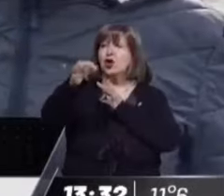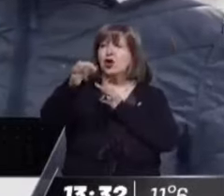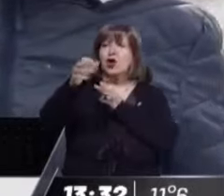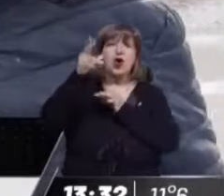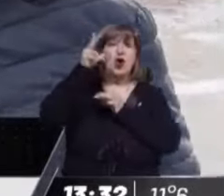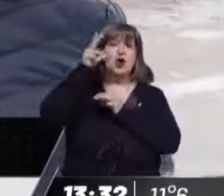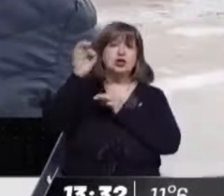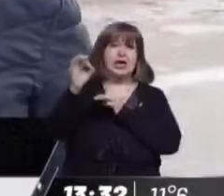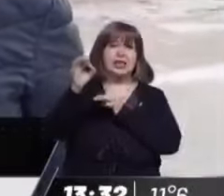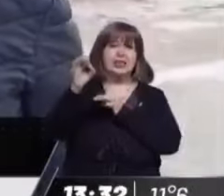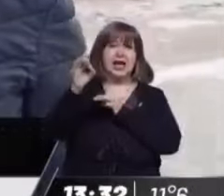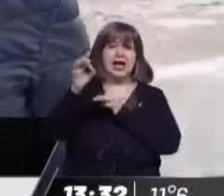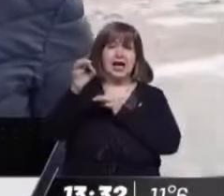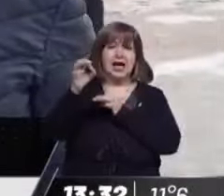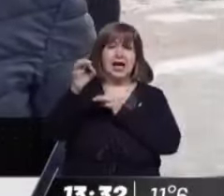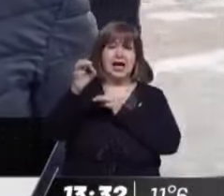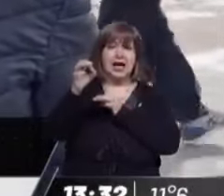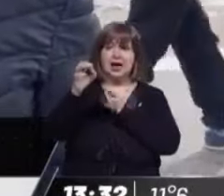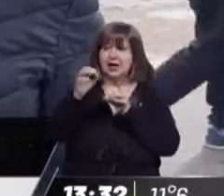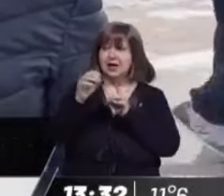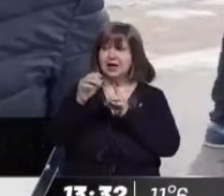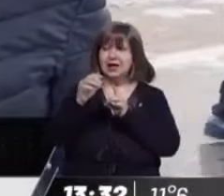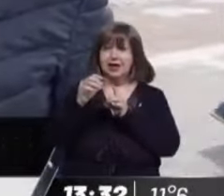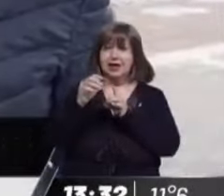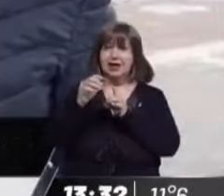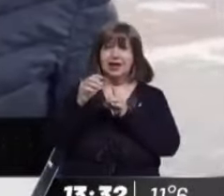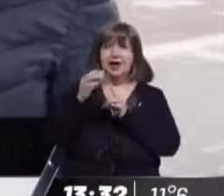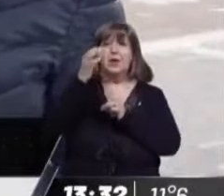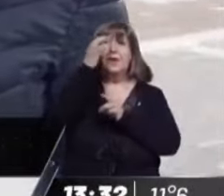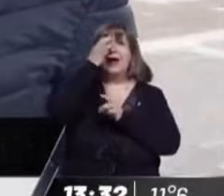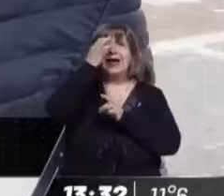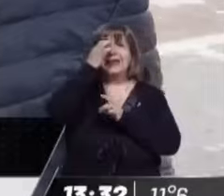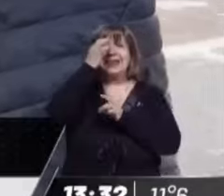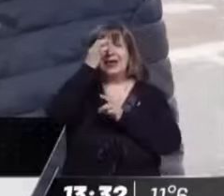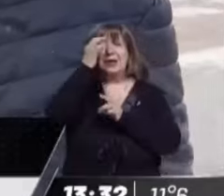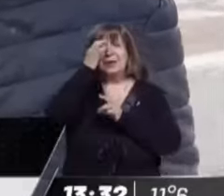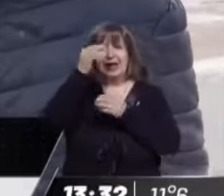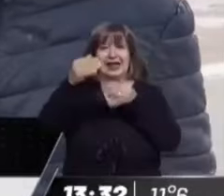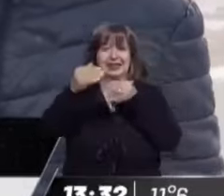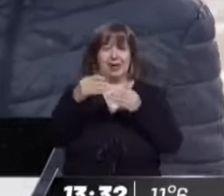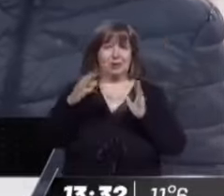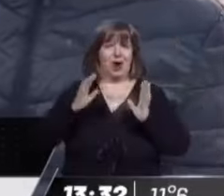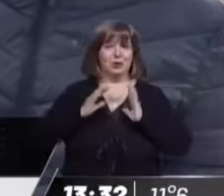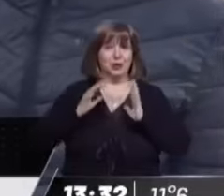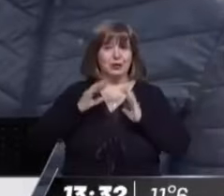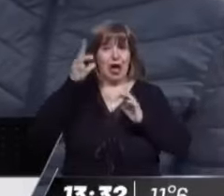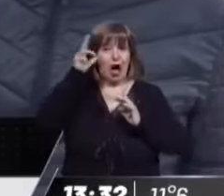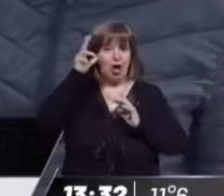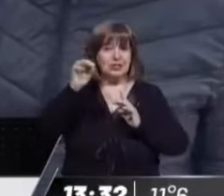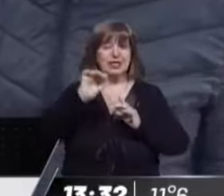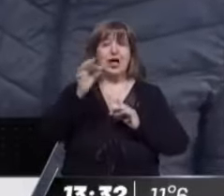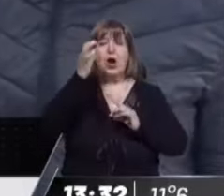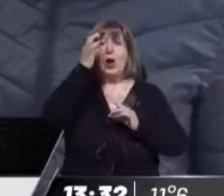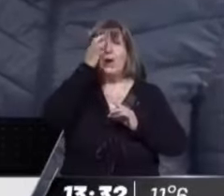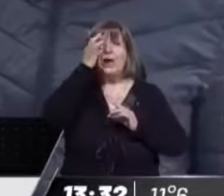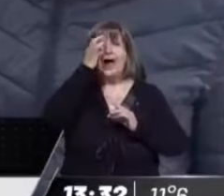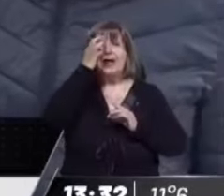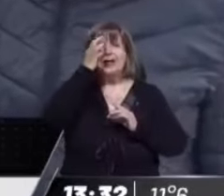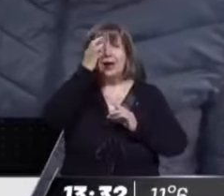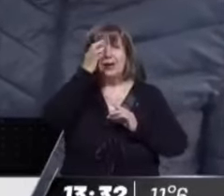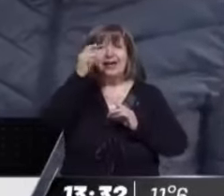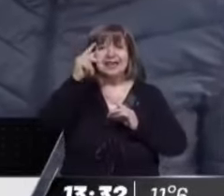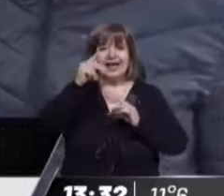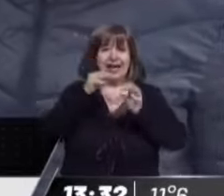80 km 80 no perdón perdón 20 km meno me asustaste y a unos 30